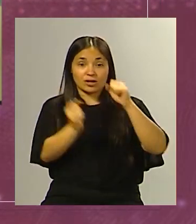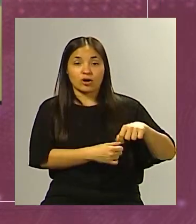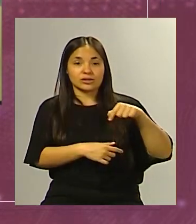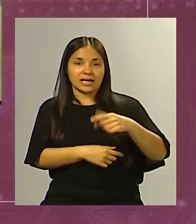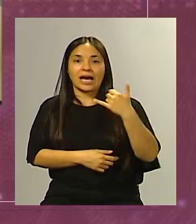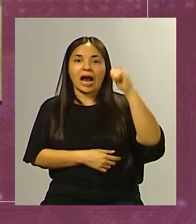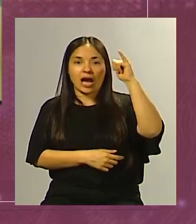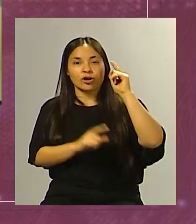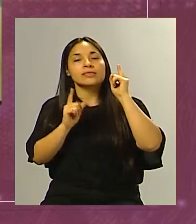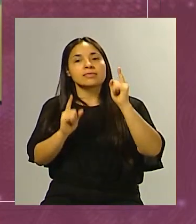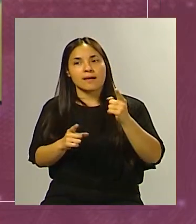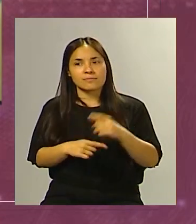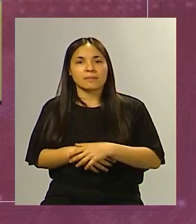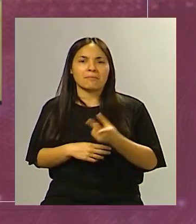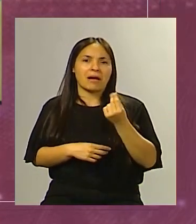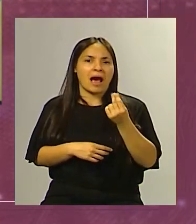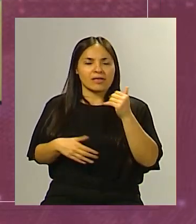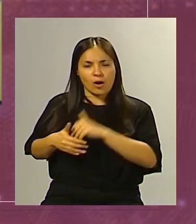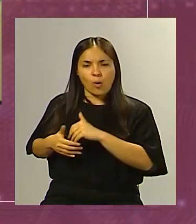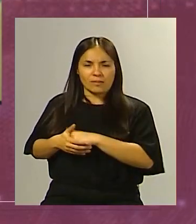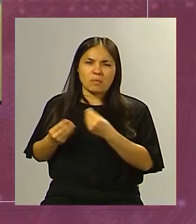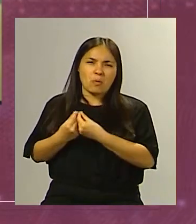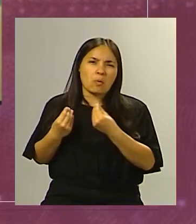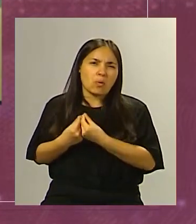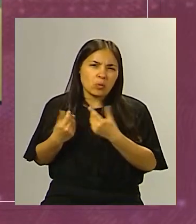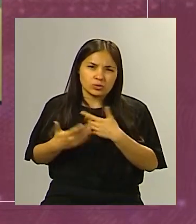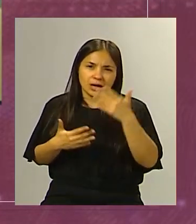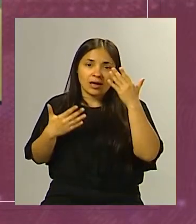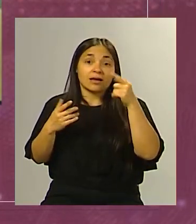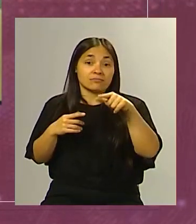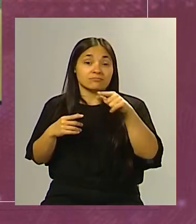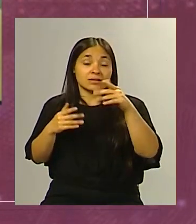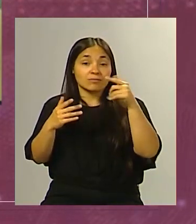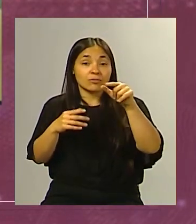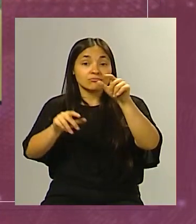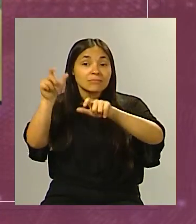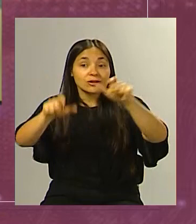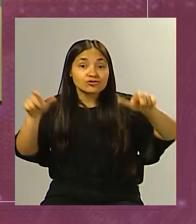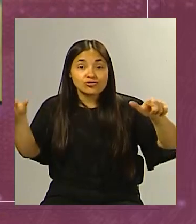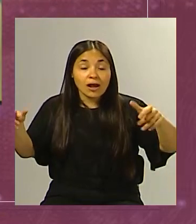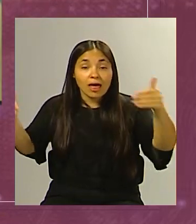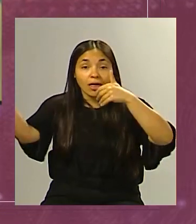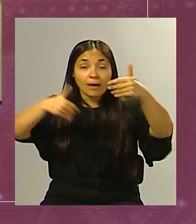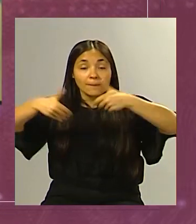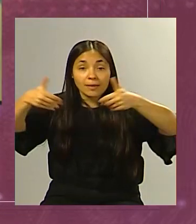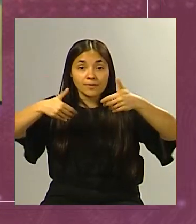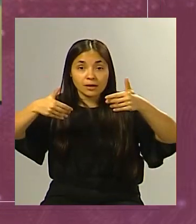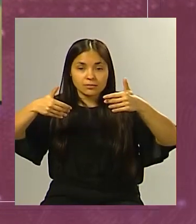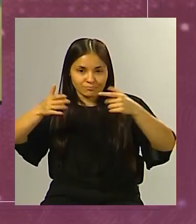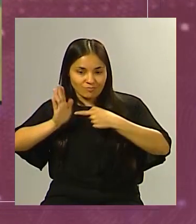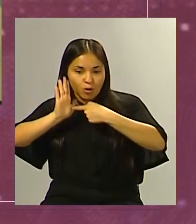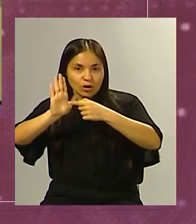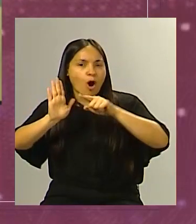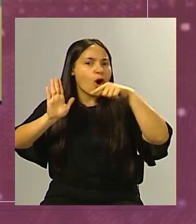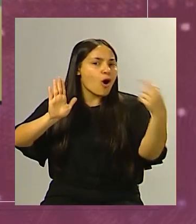ser caro, también hay que llevar mucha plata, entonces tenemos que abrir la cabeza y darle posibilidad al cliente que pueda optar